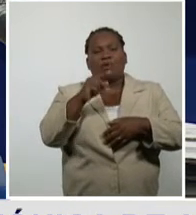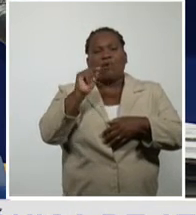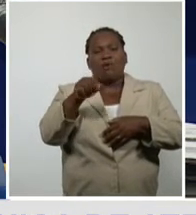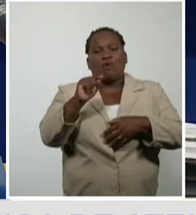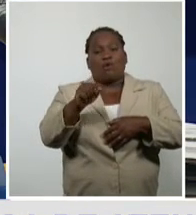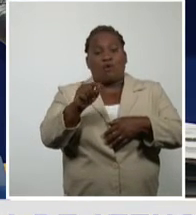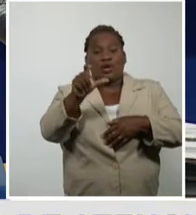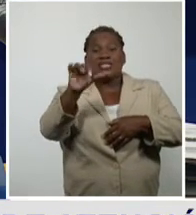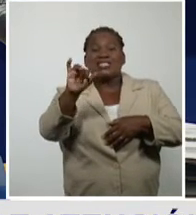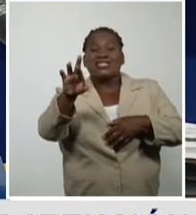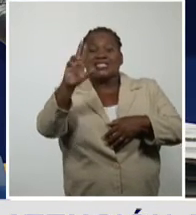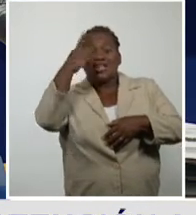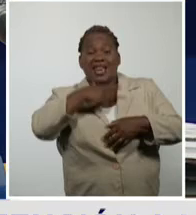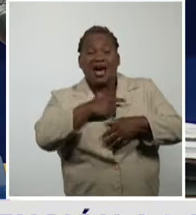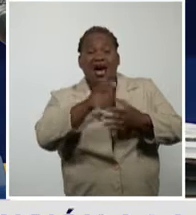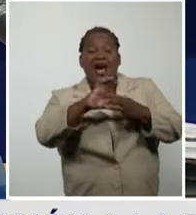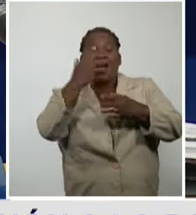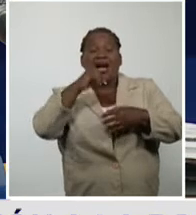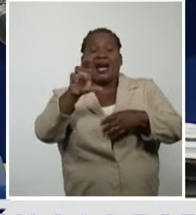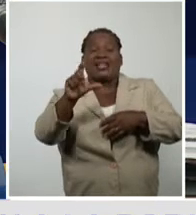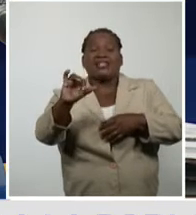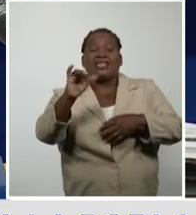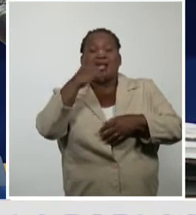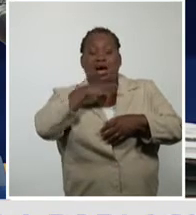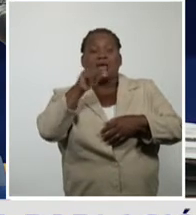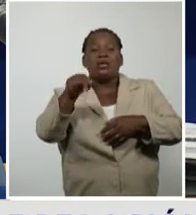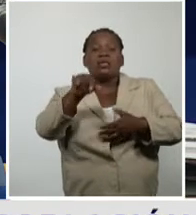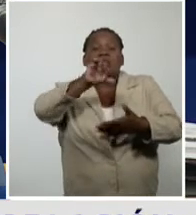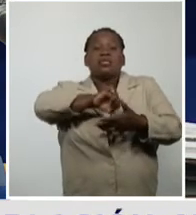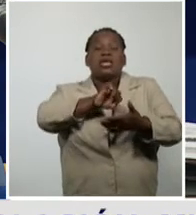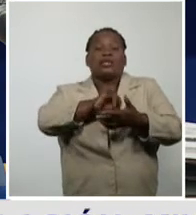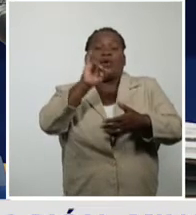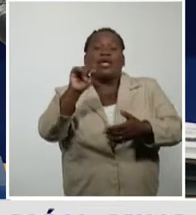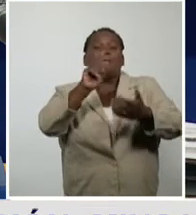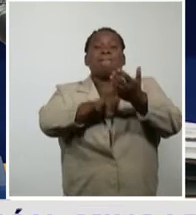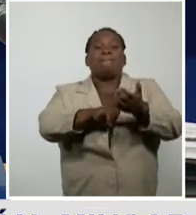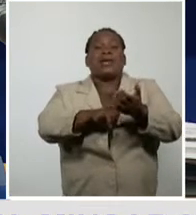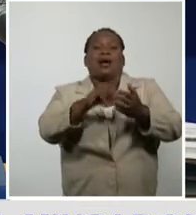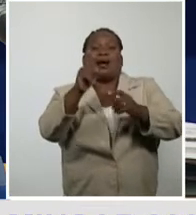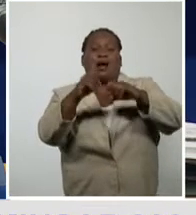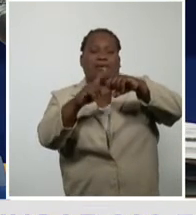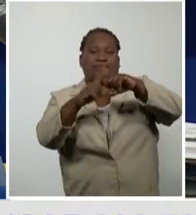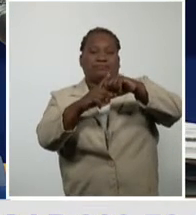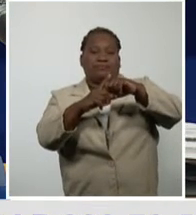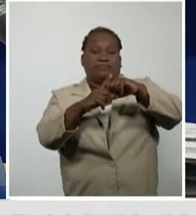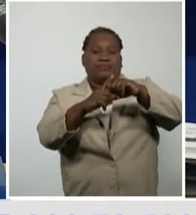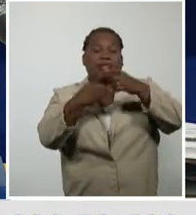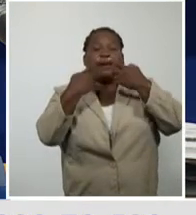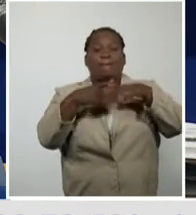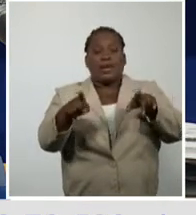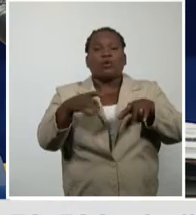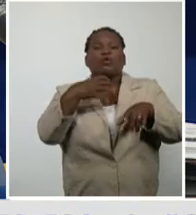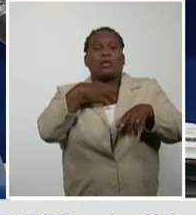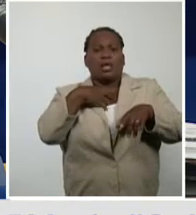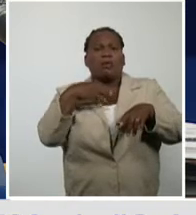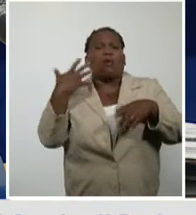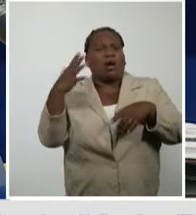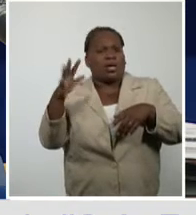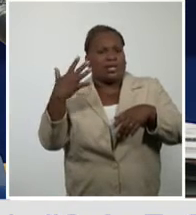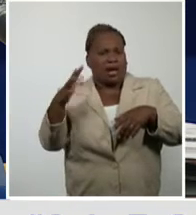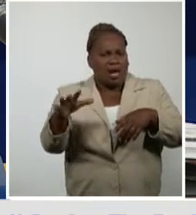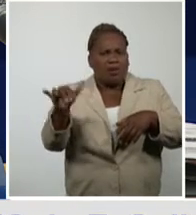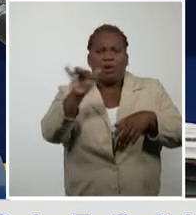García y con el Instituto de Medicina Tropical Pedro Curí. Pero bueno, tenemos extranjeros también en estas condiciones en